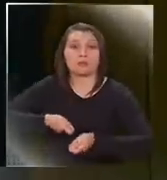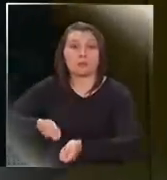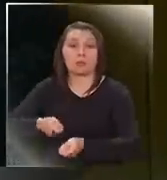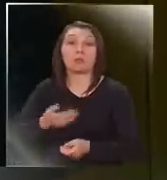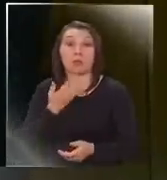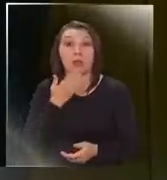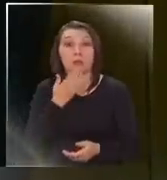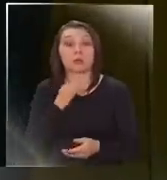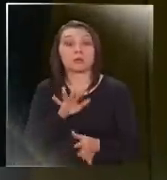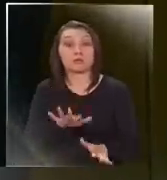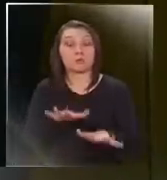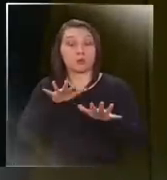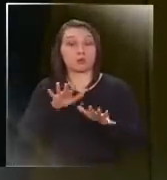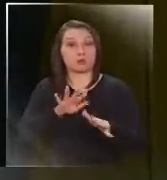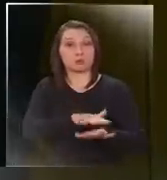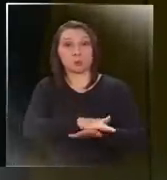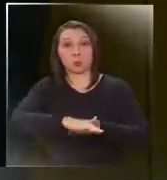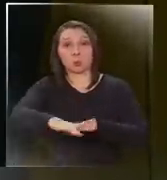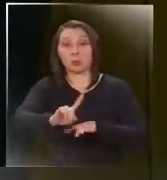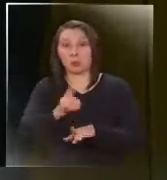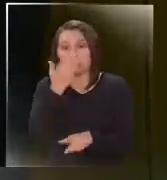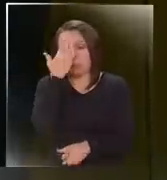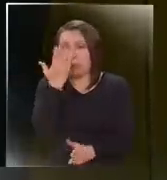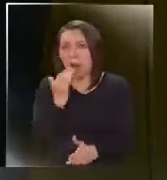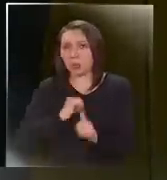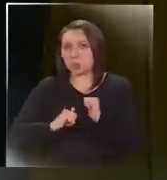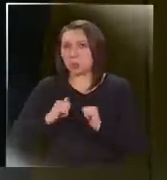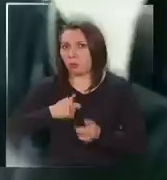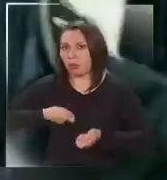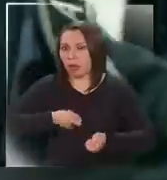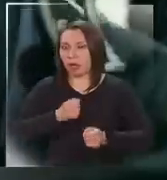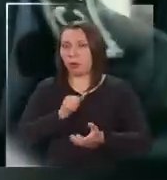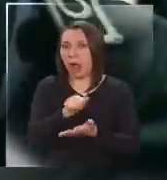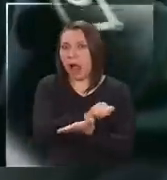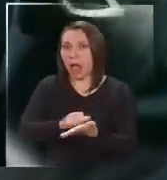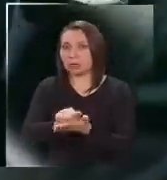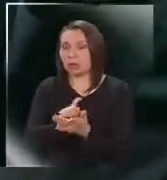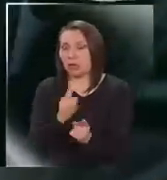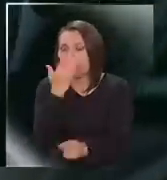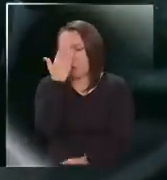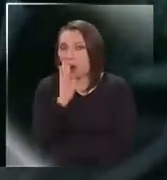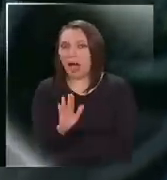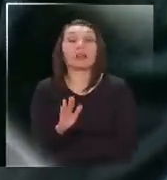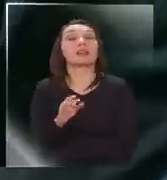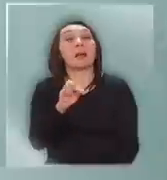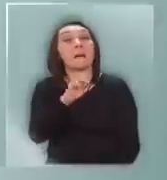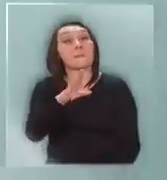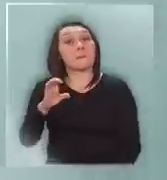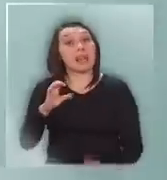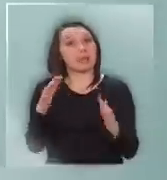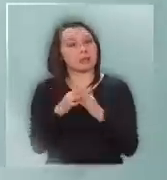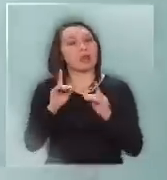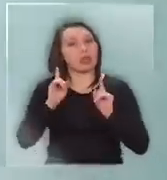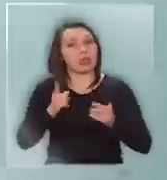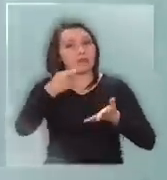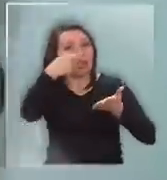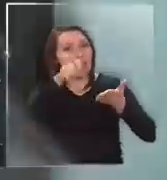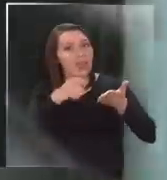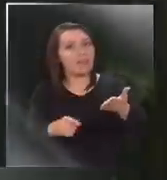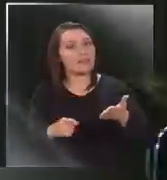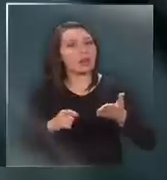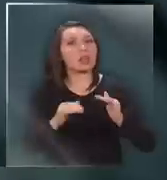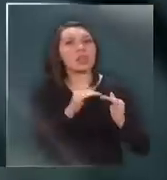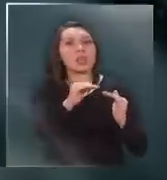pasar la mopa, pasar el sacar brillo, no le hace mal, ¿ya? Hacer aseo no le hace mal. Los premilitares quieren que sus desempeños sean evaluados de